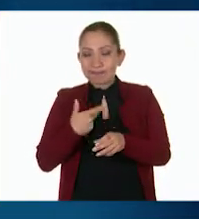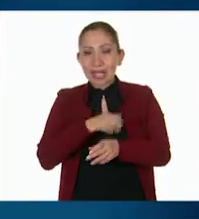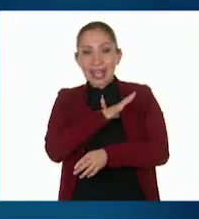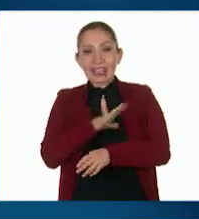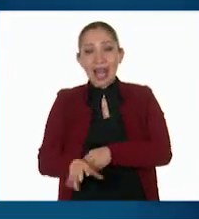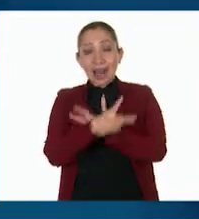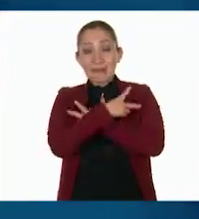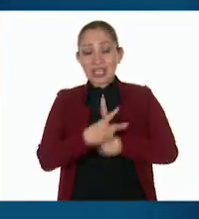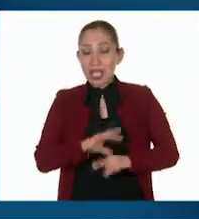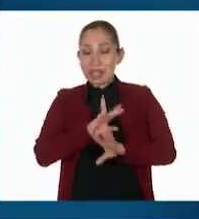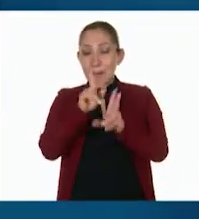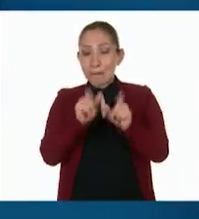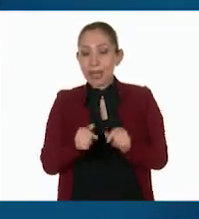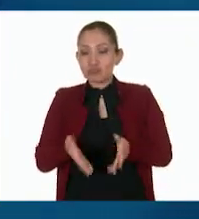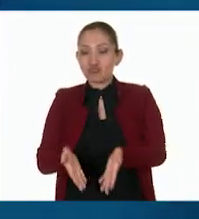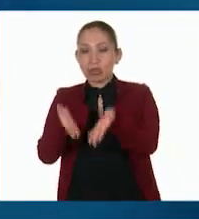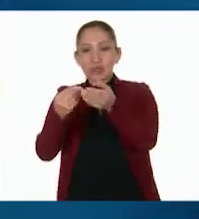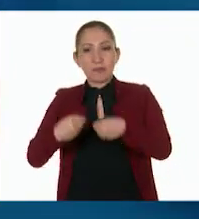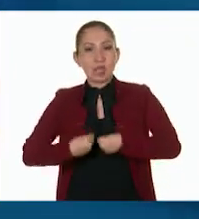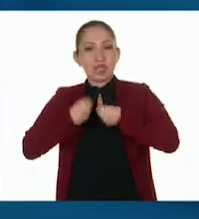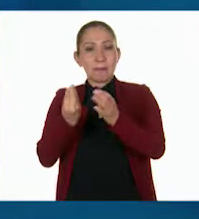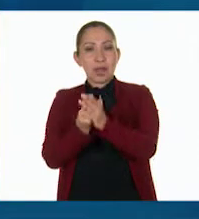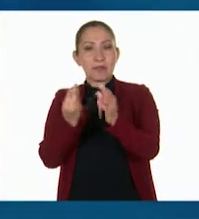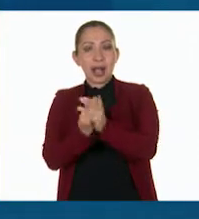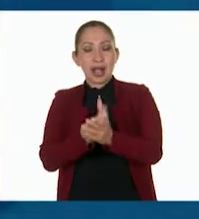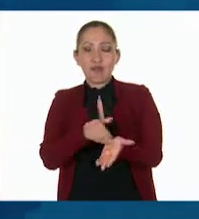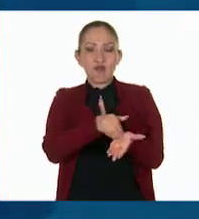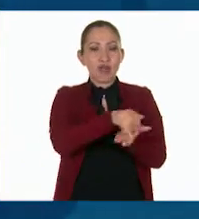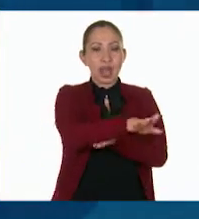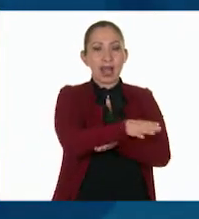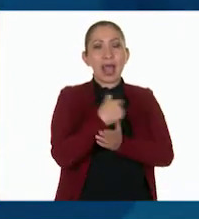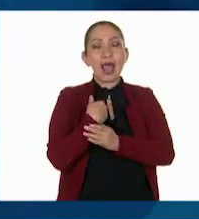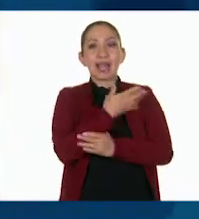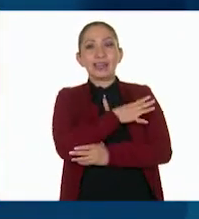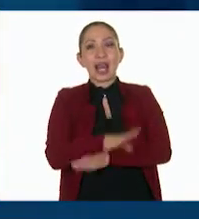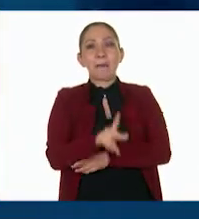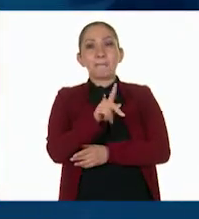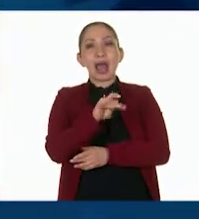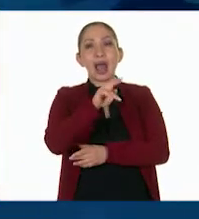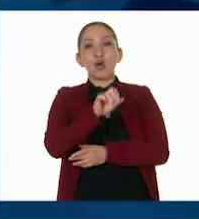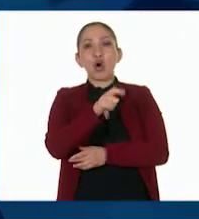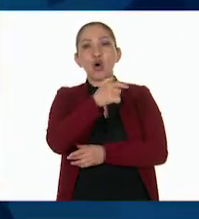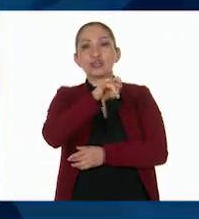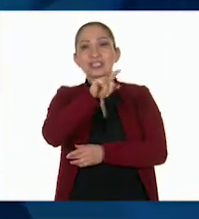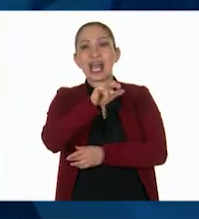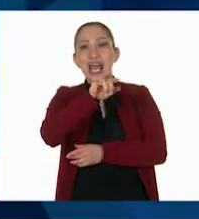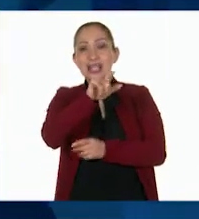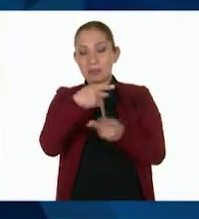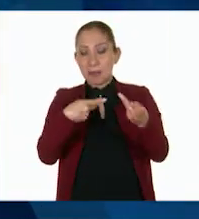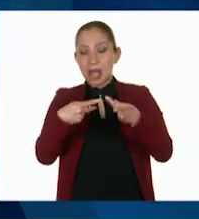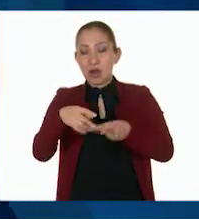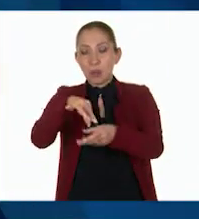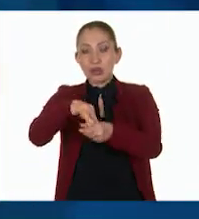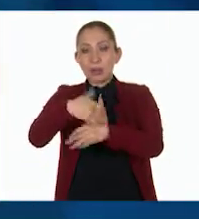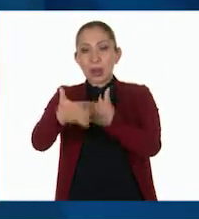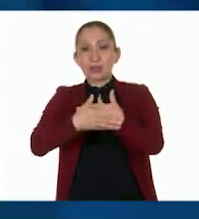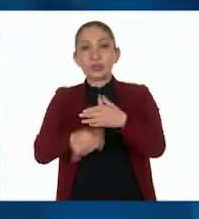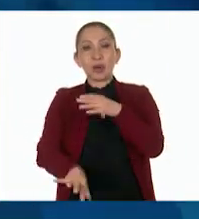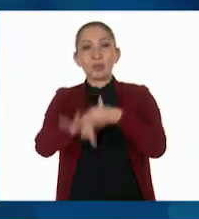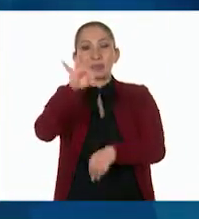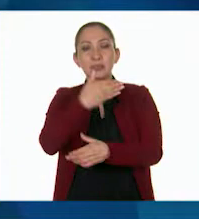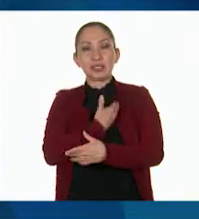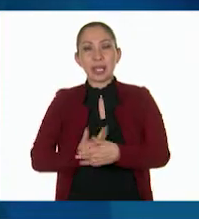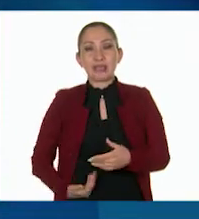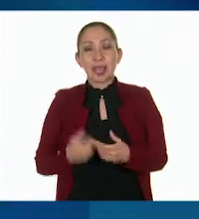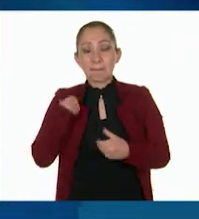general Francisco Villa a la vida privada y el destierro del general Pablo González, y preparó las elecciones para elegir presidente,